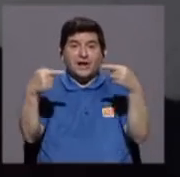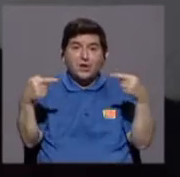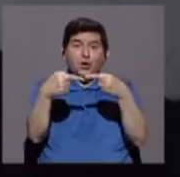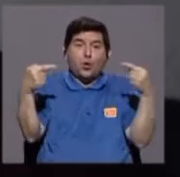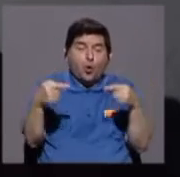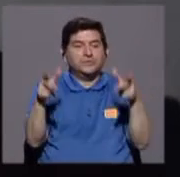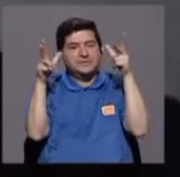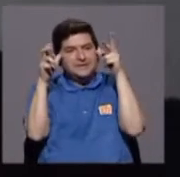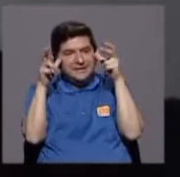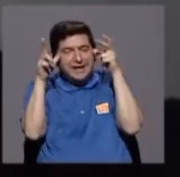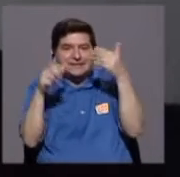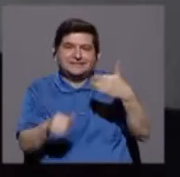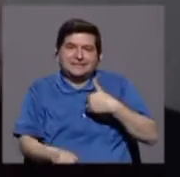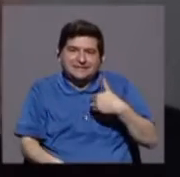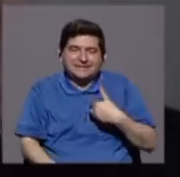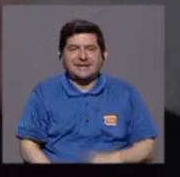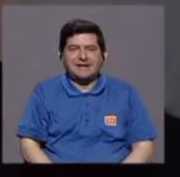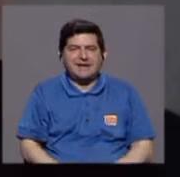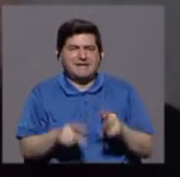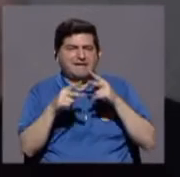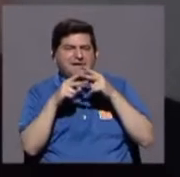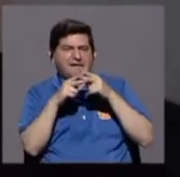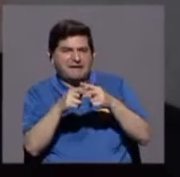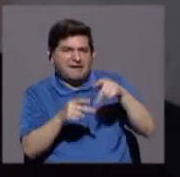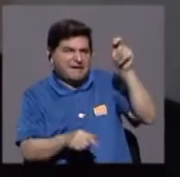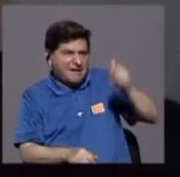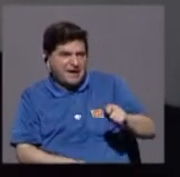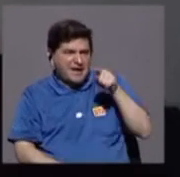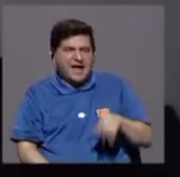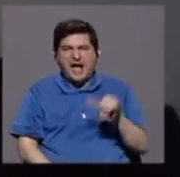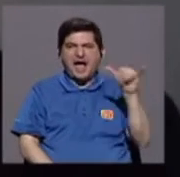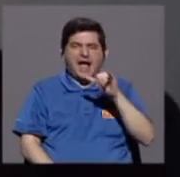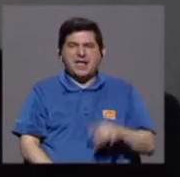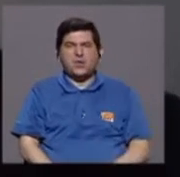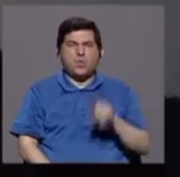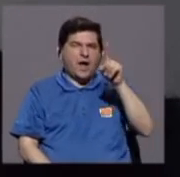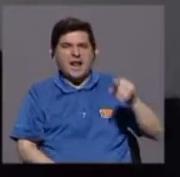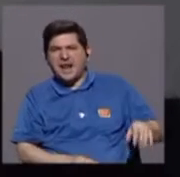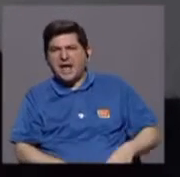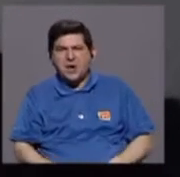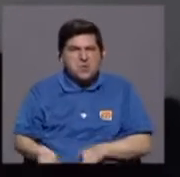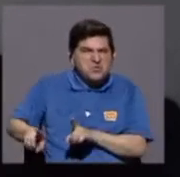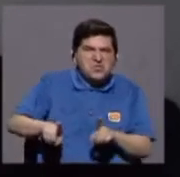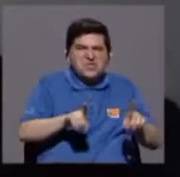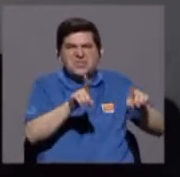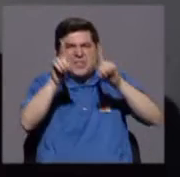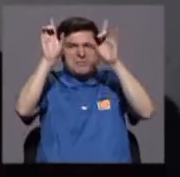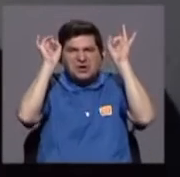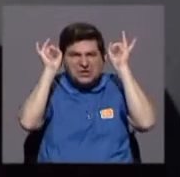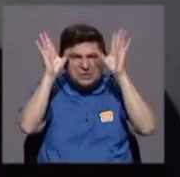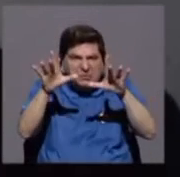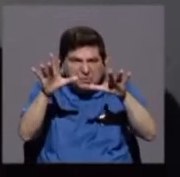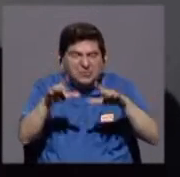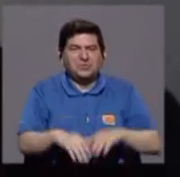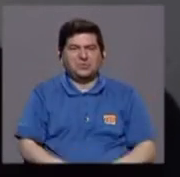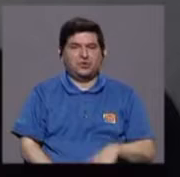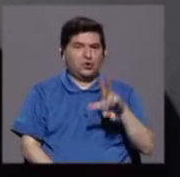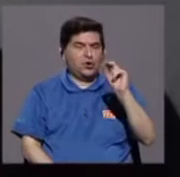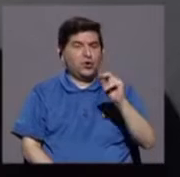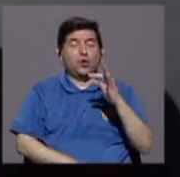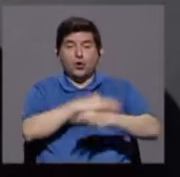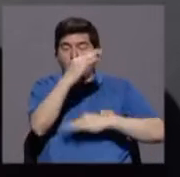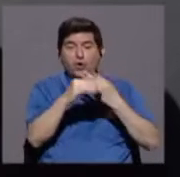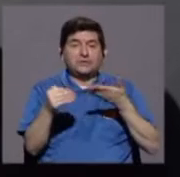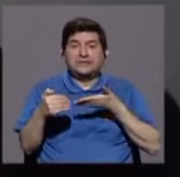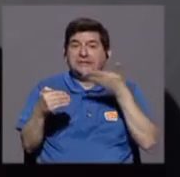alguna percepción que tenemos de que las tarjetas son ese demonio que nos tienen todo emproblemados y qué sé yo qué. Bueno, esos son el tipo de